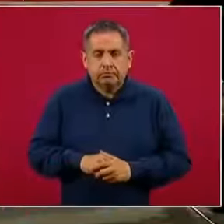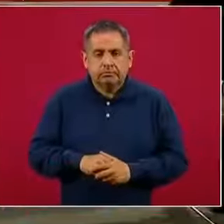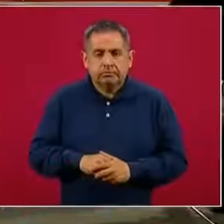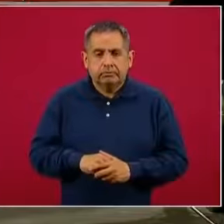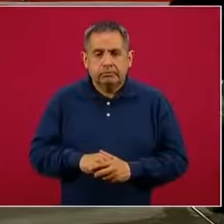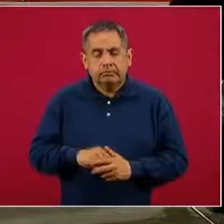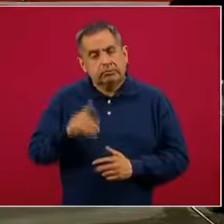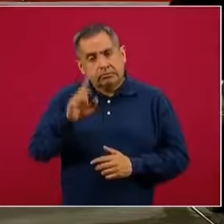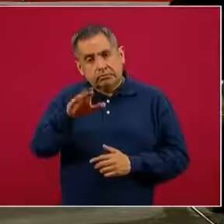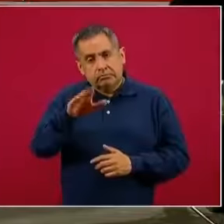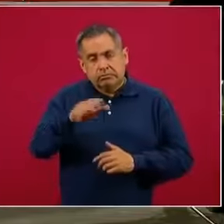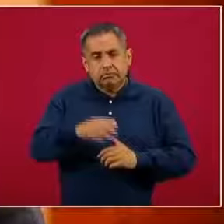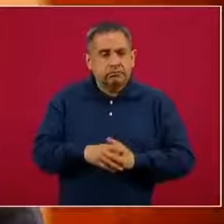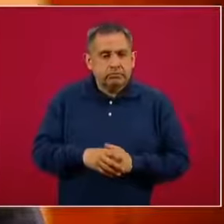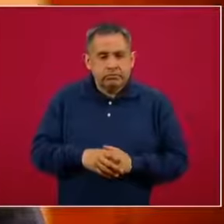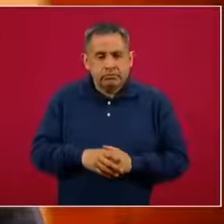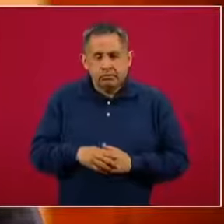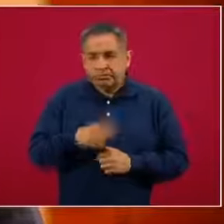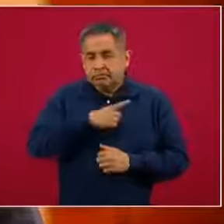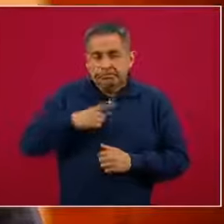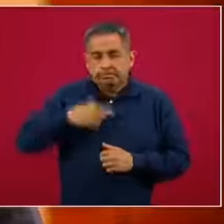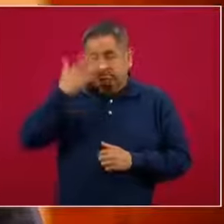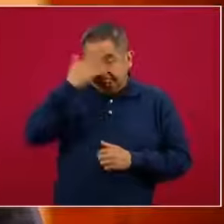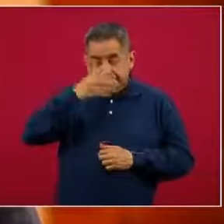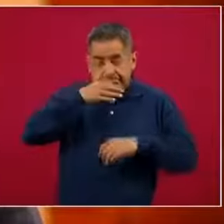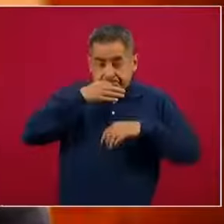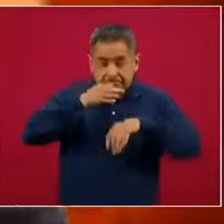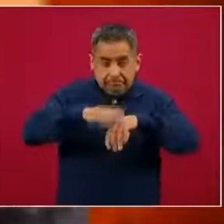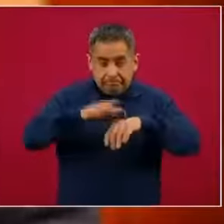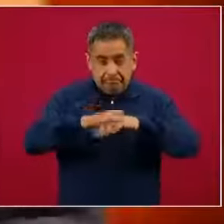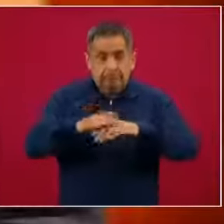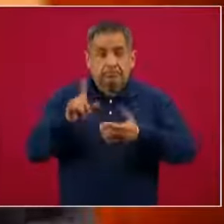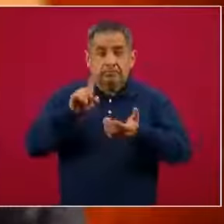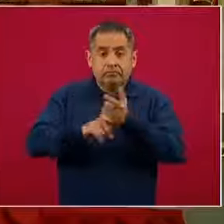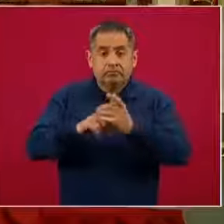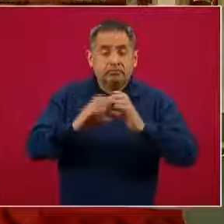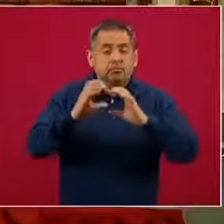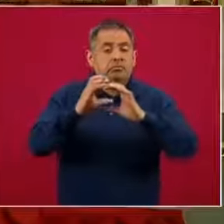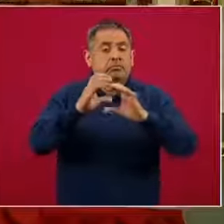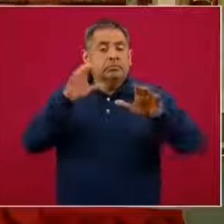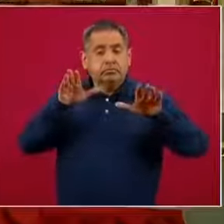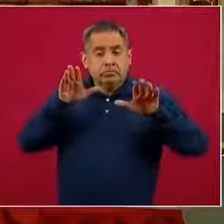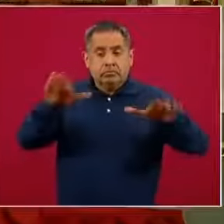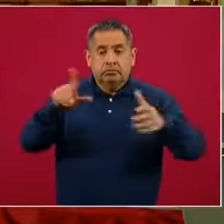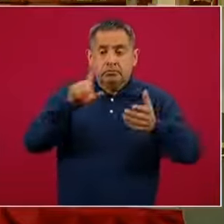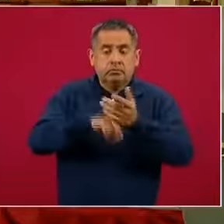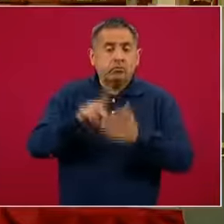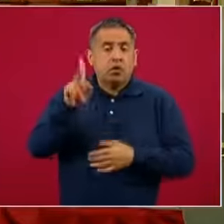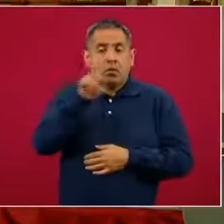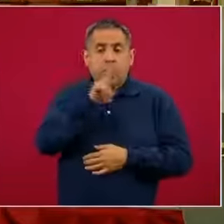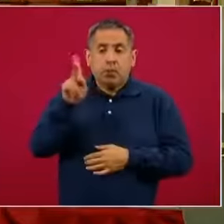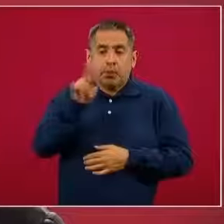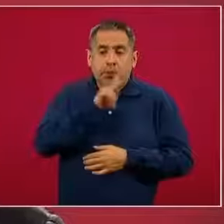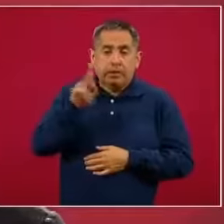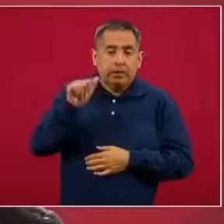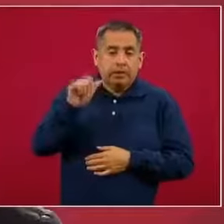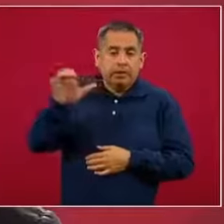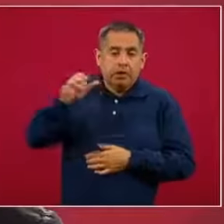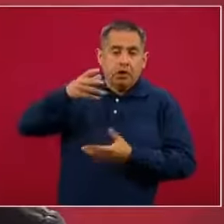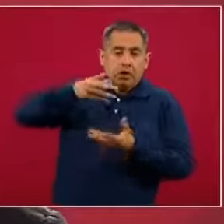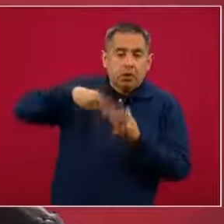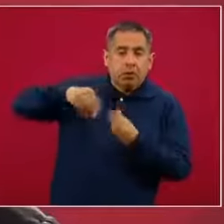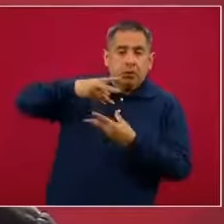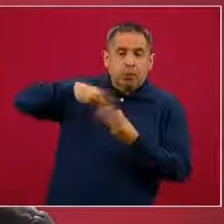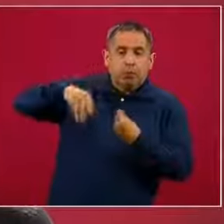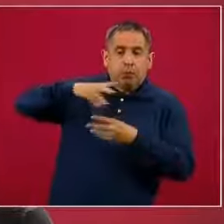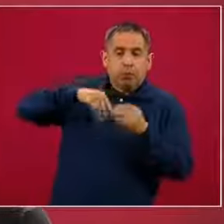Lo segundo que debe saber el público es que en la aeronave hay un recambio continuo del aire. Esto es convencional en todas